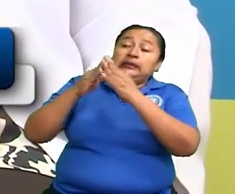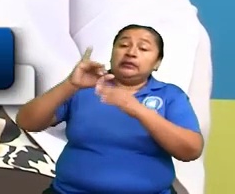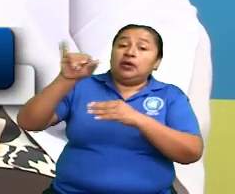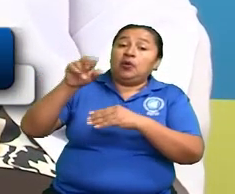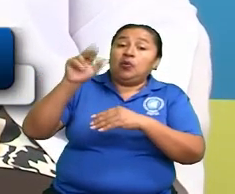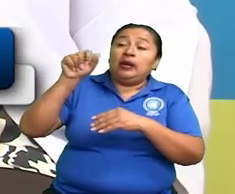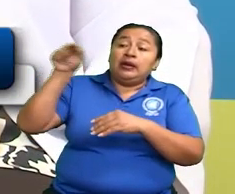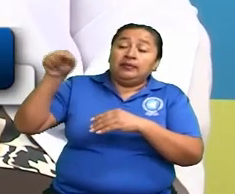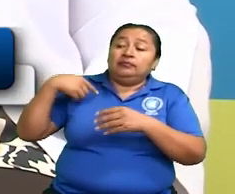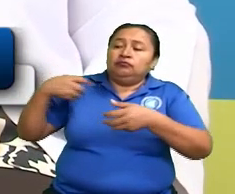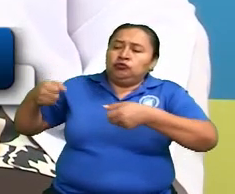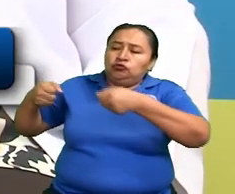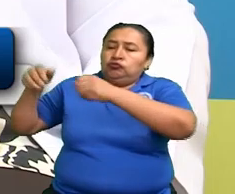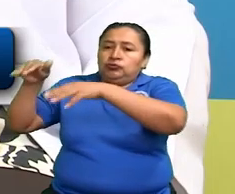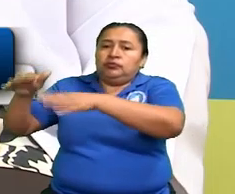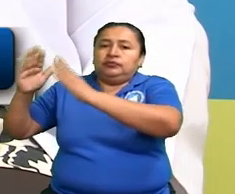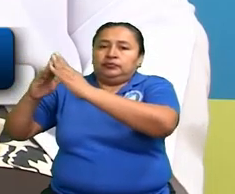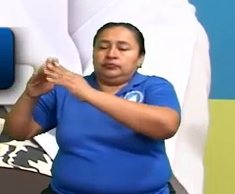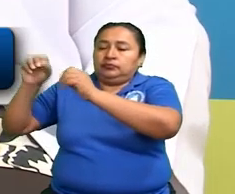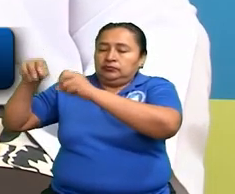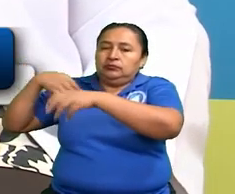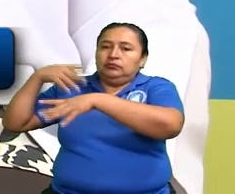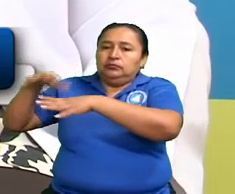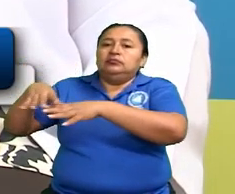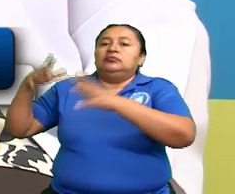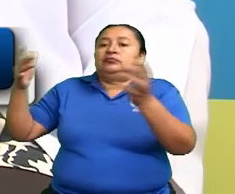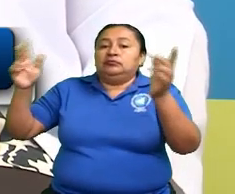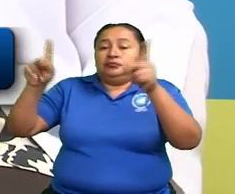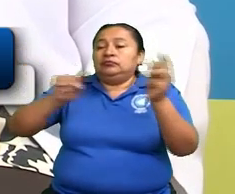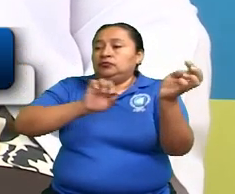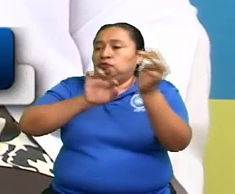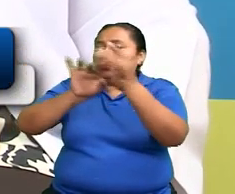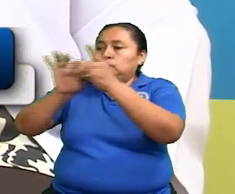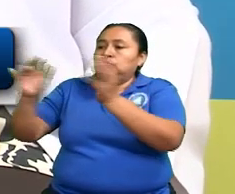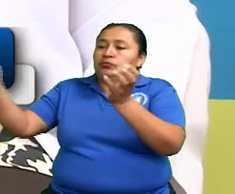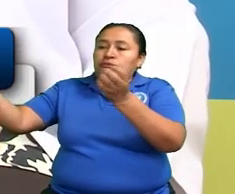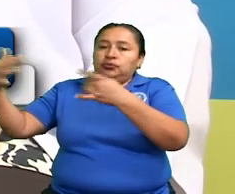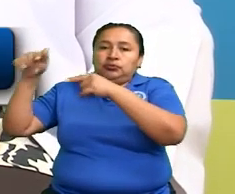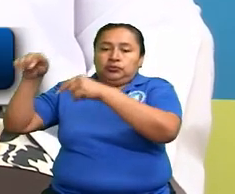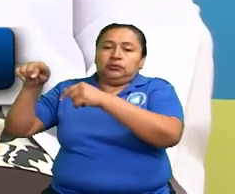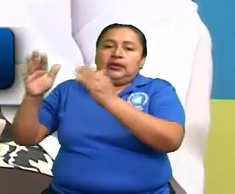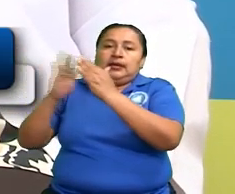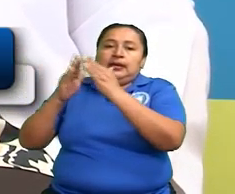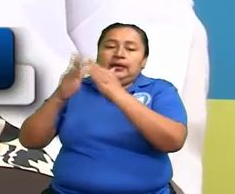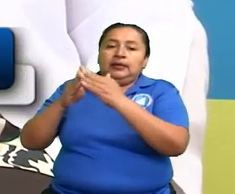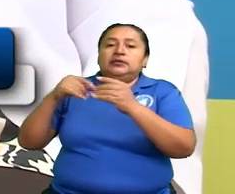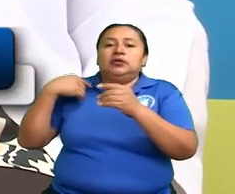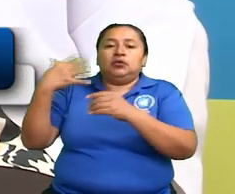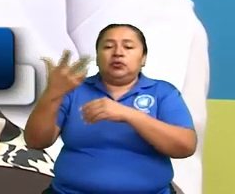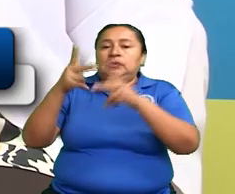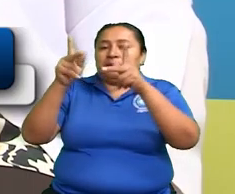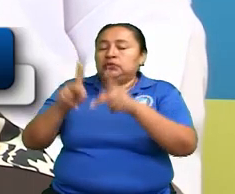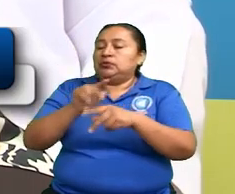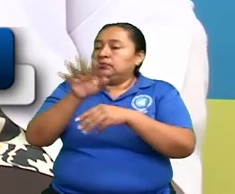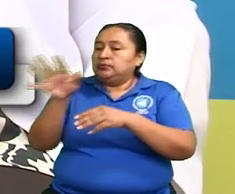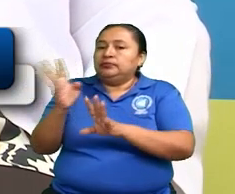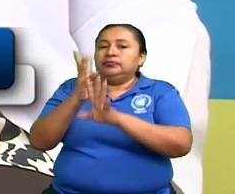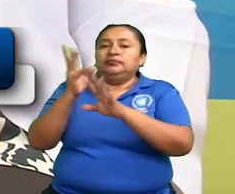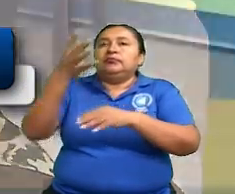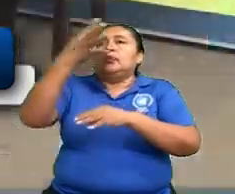a llegar a vacunar y nos acercamos hasta la comunidad y ahí en la casa de Juancito acude la comunidad a aplicarse